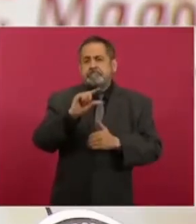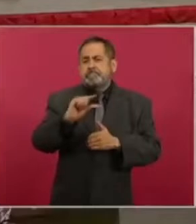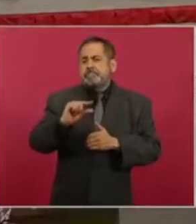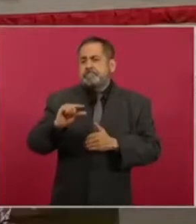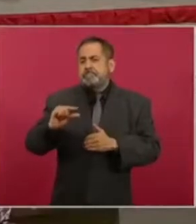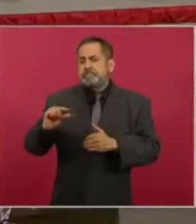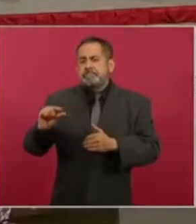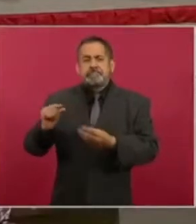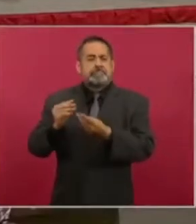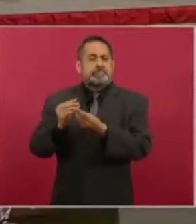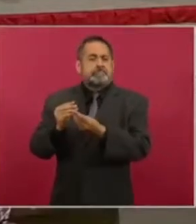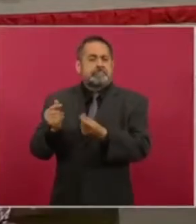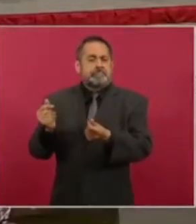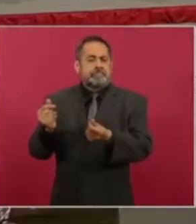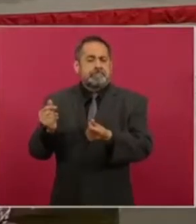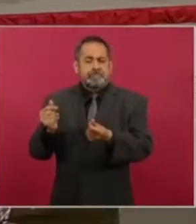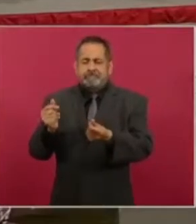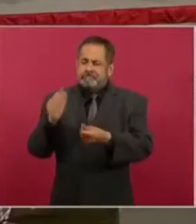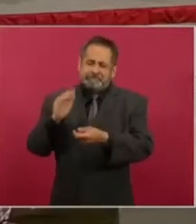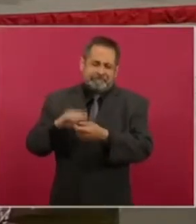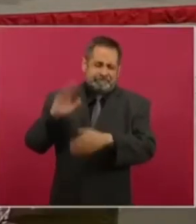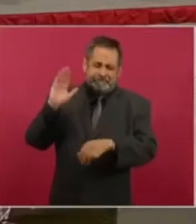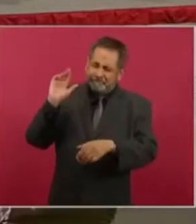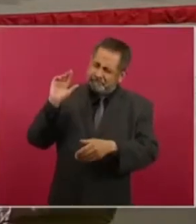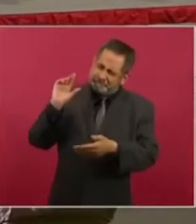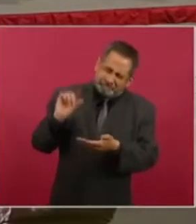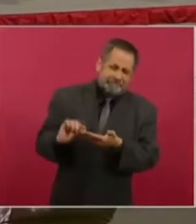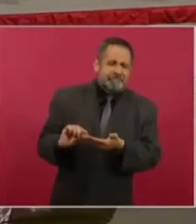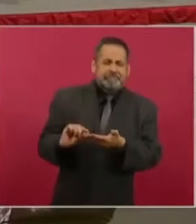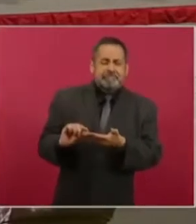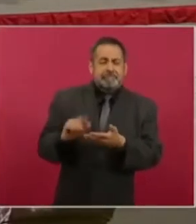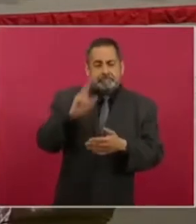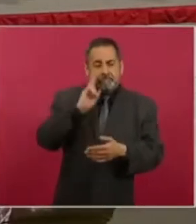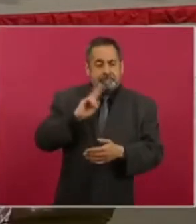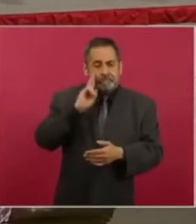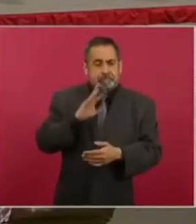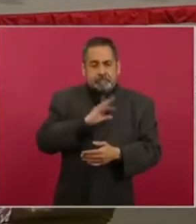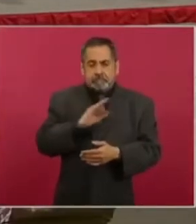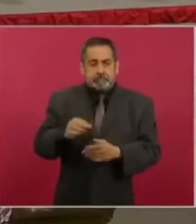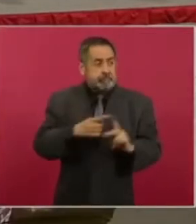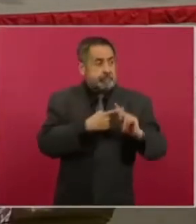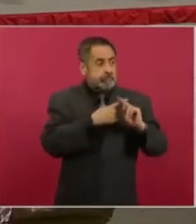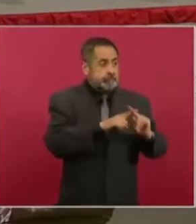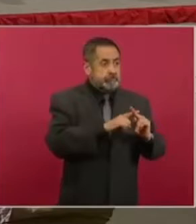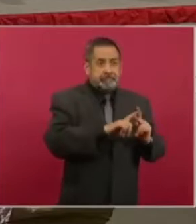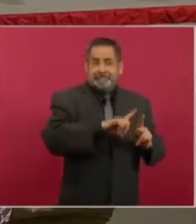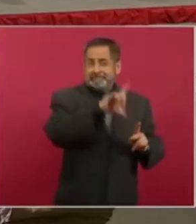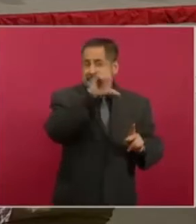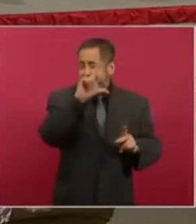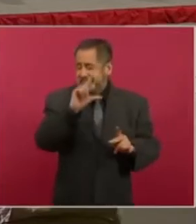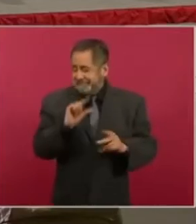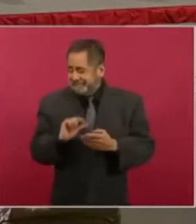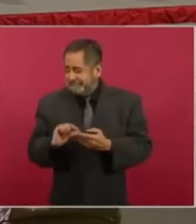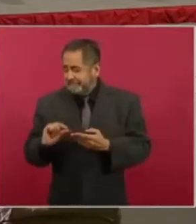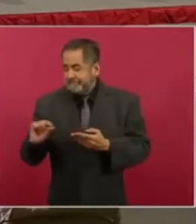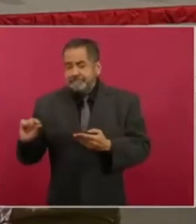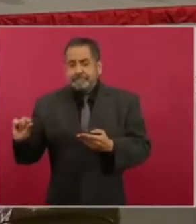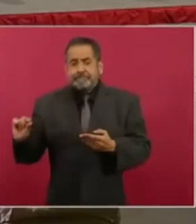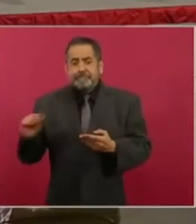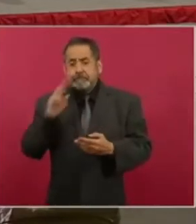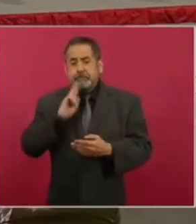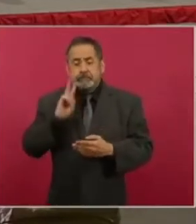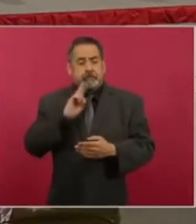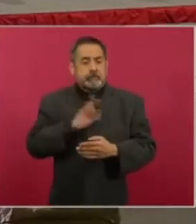eventualmente que tenga la más baja actividad que pueda haber desde que inició la pandemia. Vemos en la siguiente que